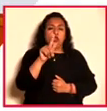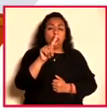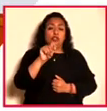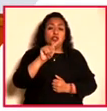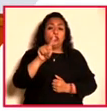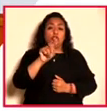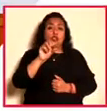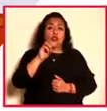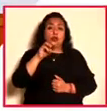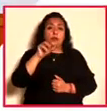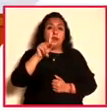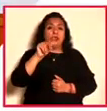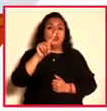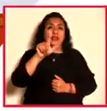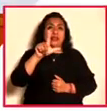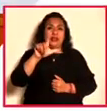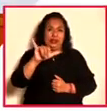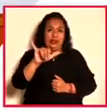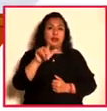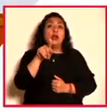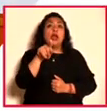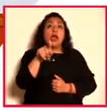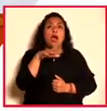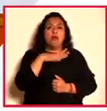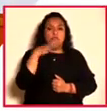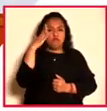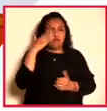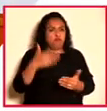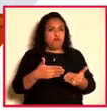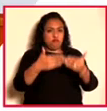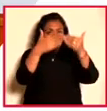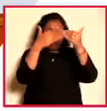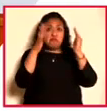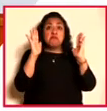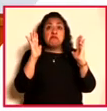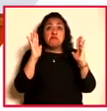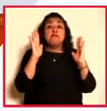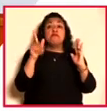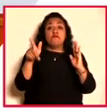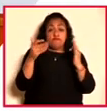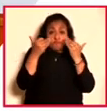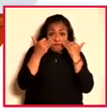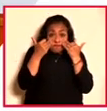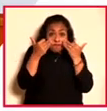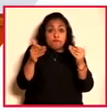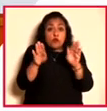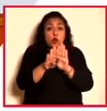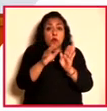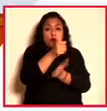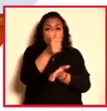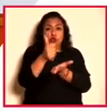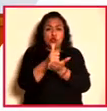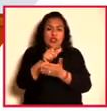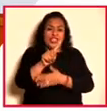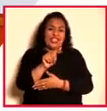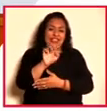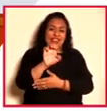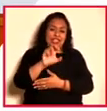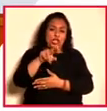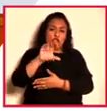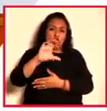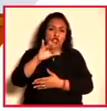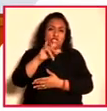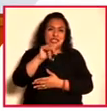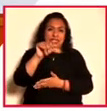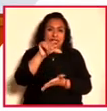muro, hilero, bandera de cabezas, y haber sido testigos de cómo la ciudad de Tenochtitlan y su centro